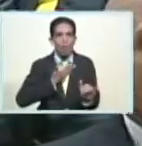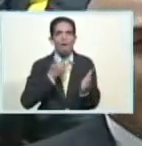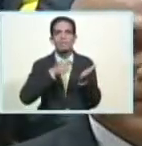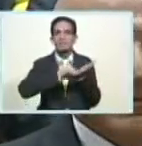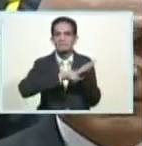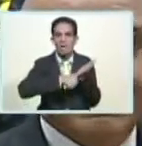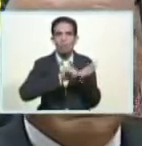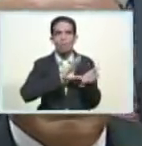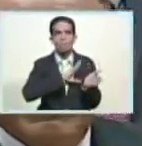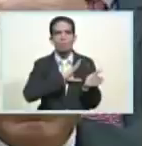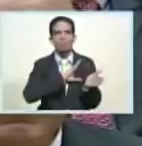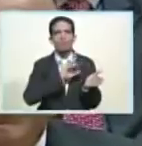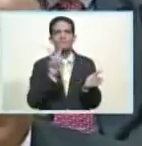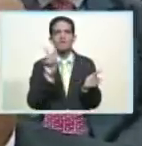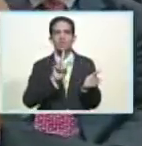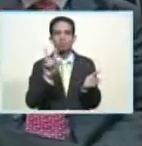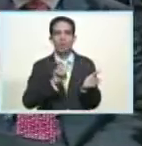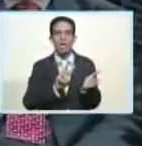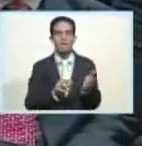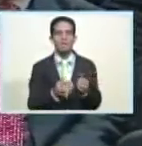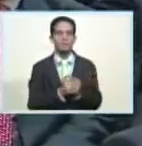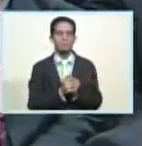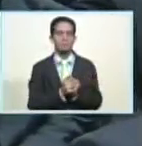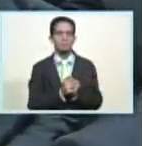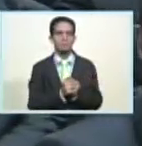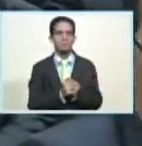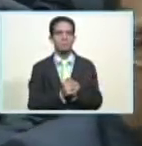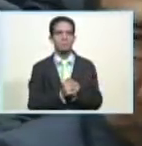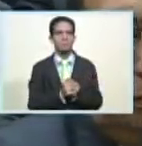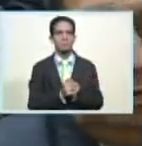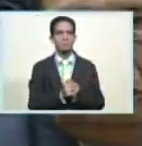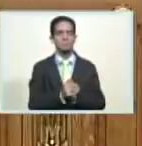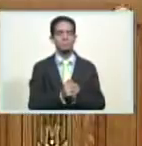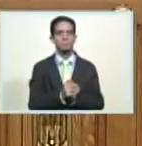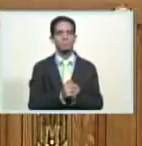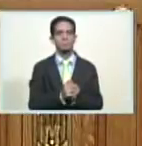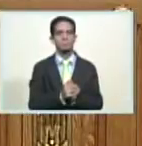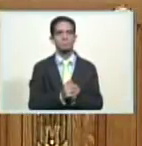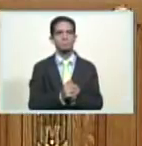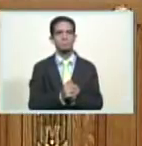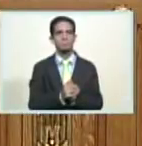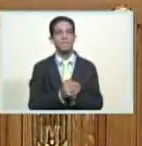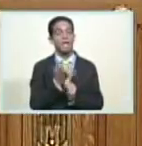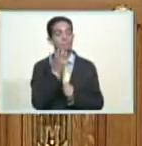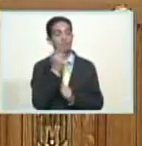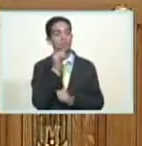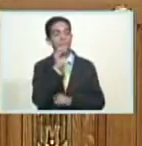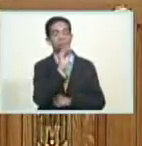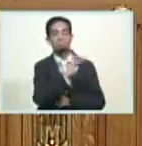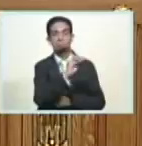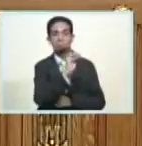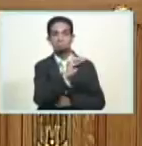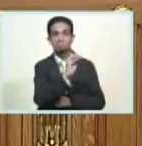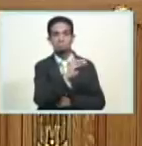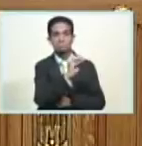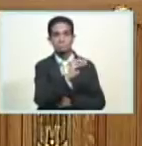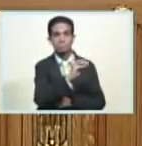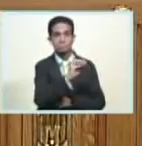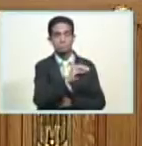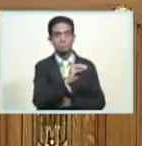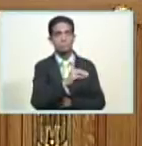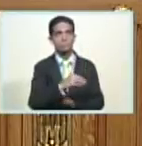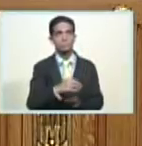Dile a Douglas Bravo, que el presidente Luis Herrera le mandó a decir, Douglas Bravo le mandó a decir,